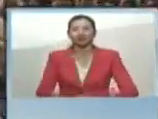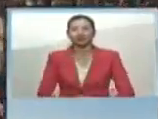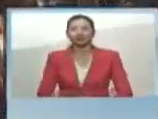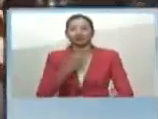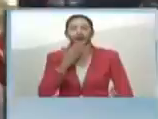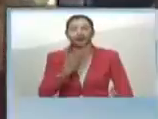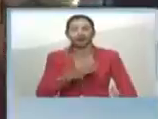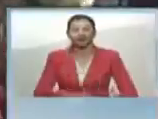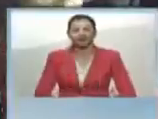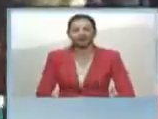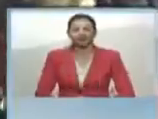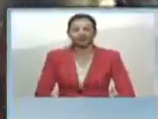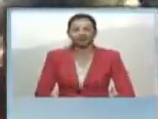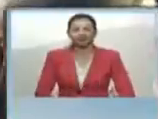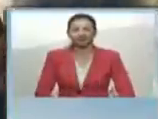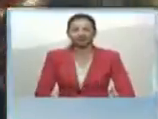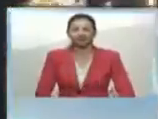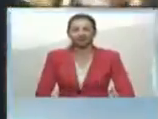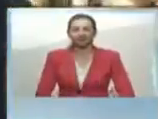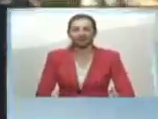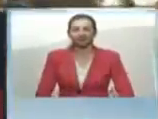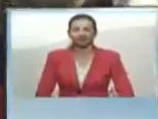Gracias.